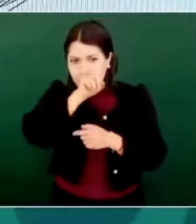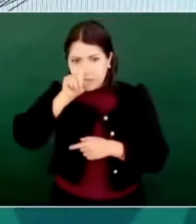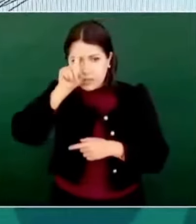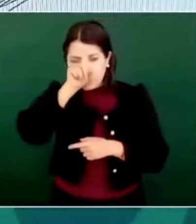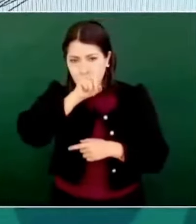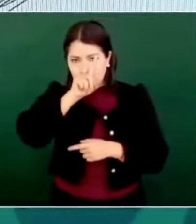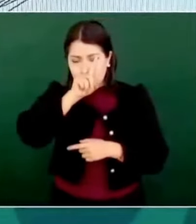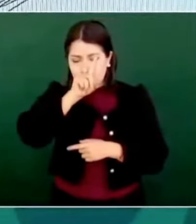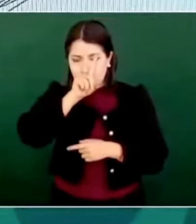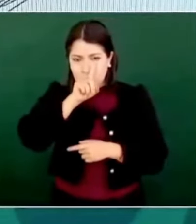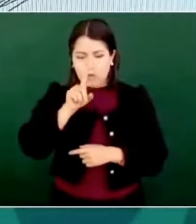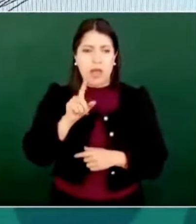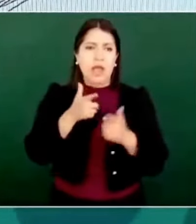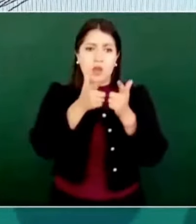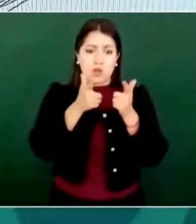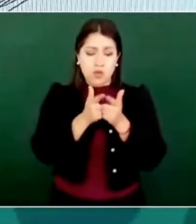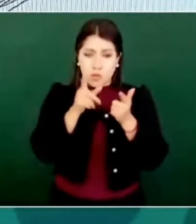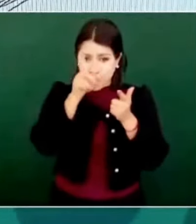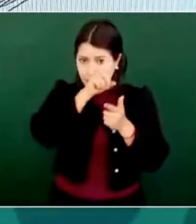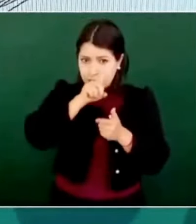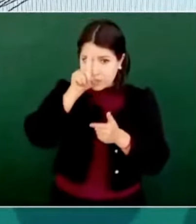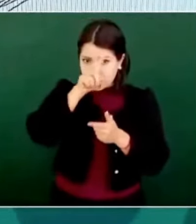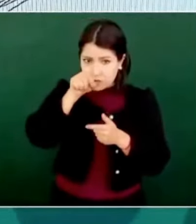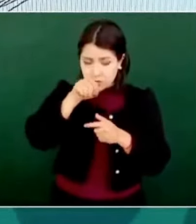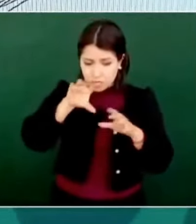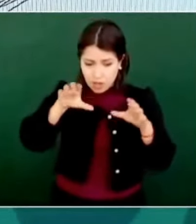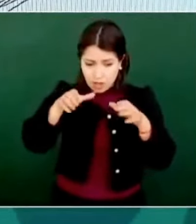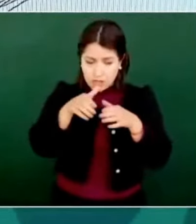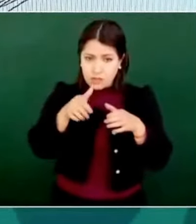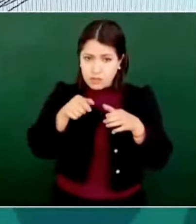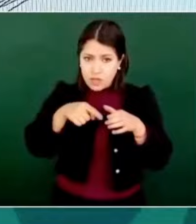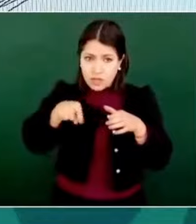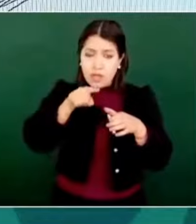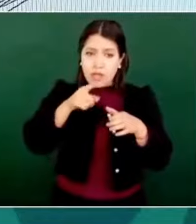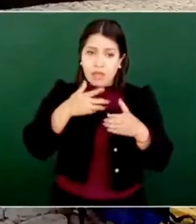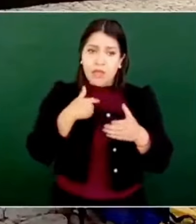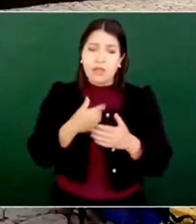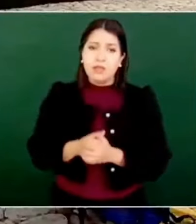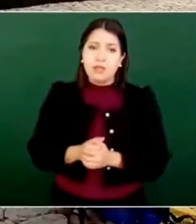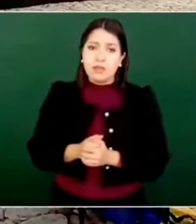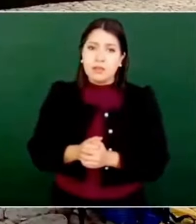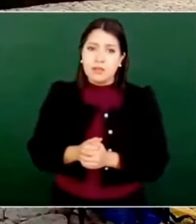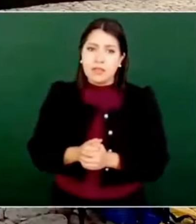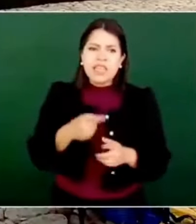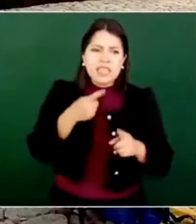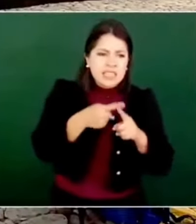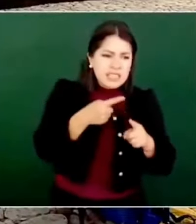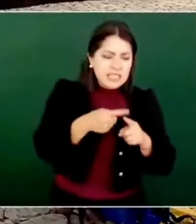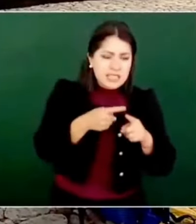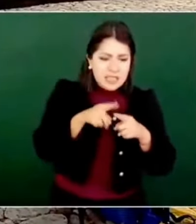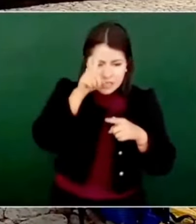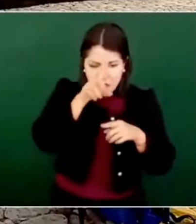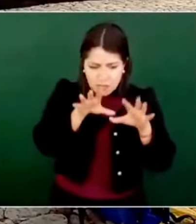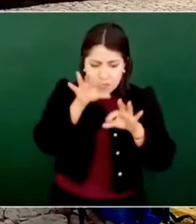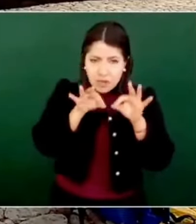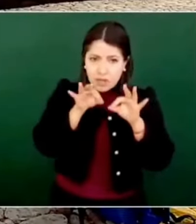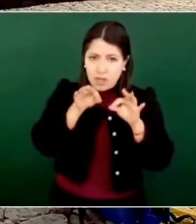pero ese grupo de asesores los Escoge la eh